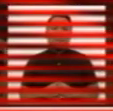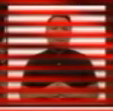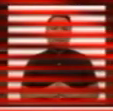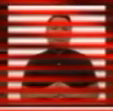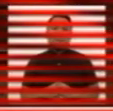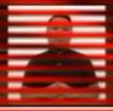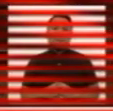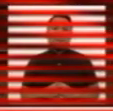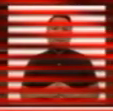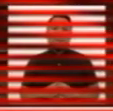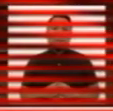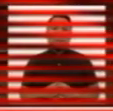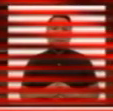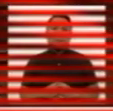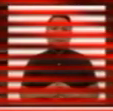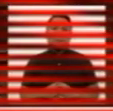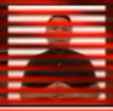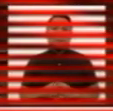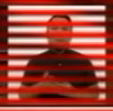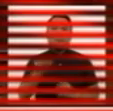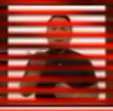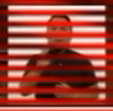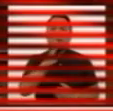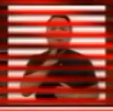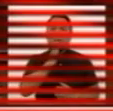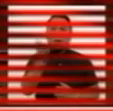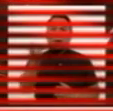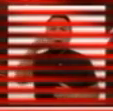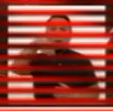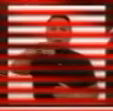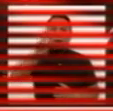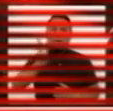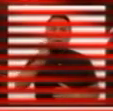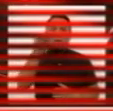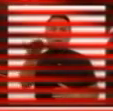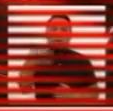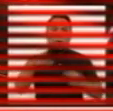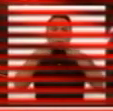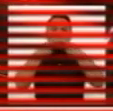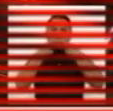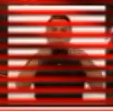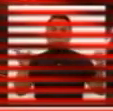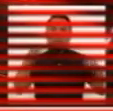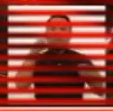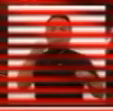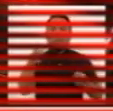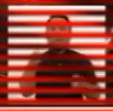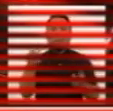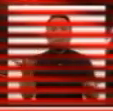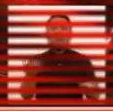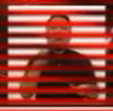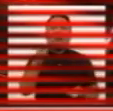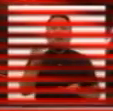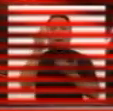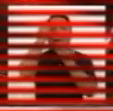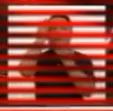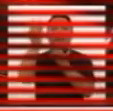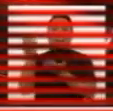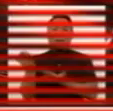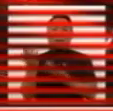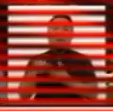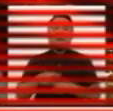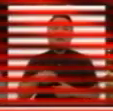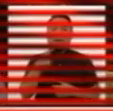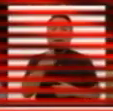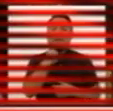Presidente de la República, Martín Alberto Vizcarra, un mensaje de esperanza, de